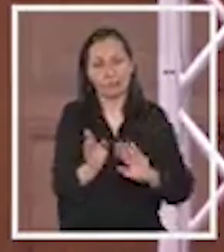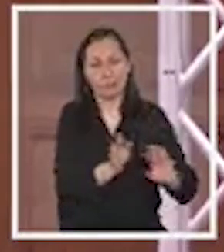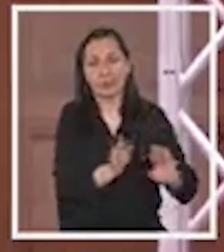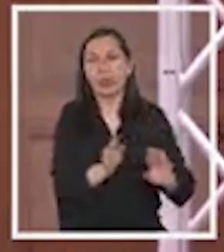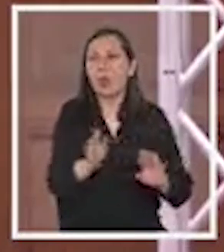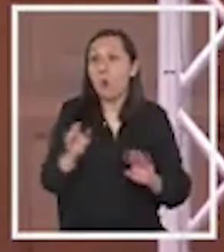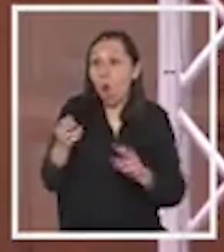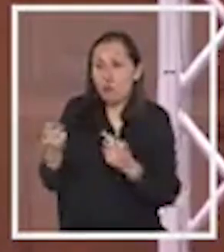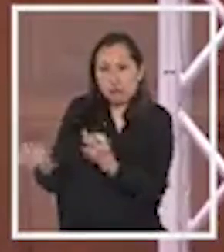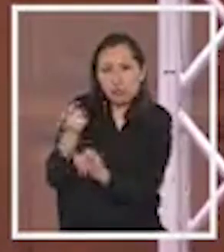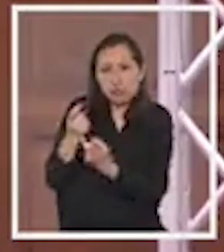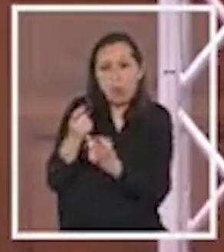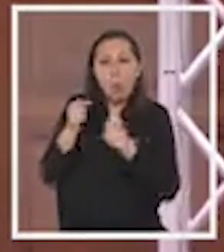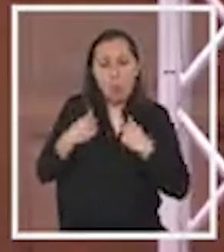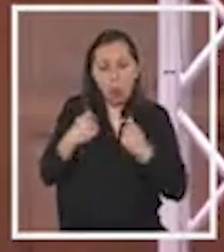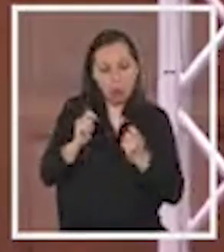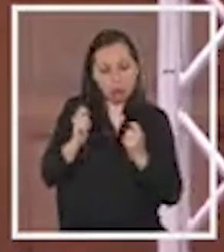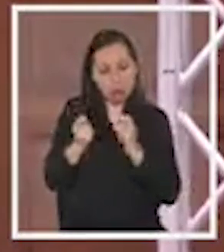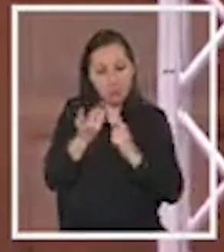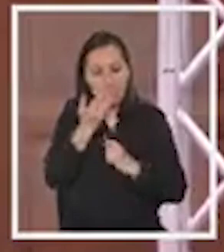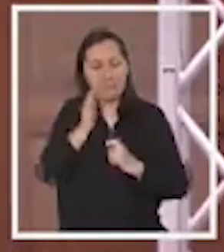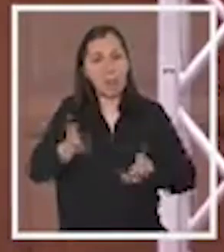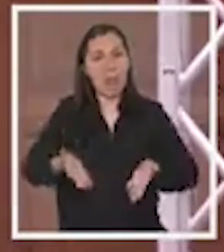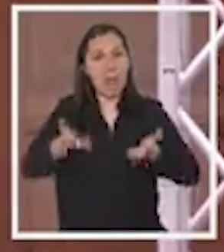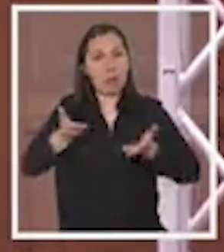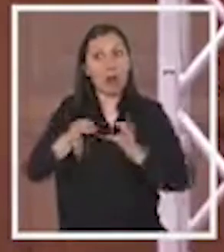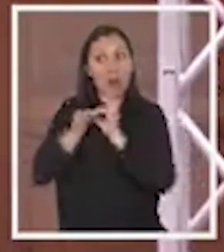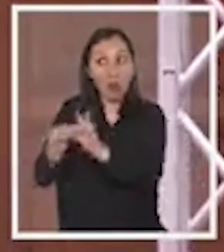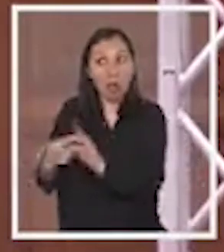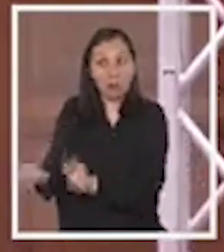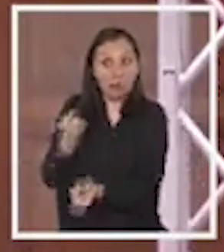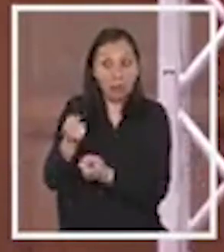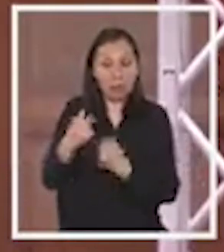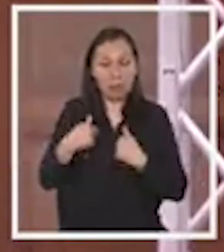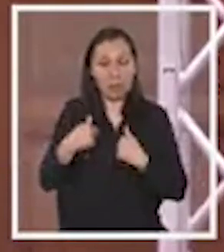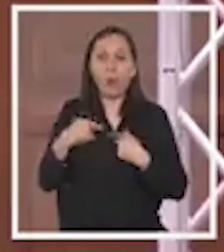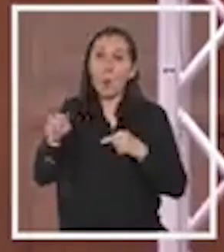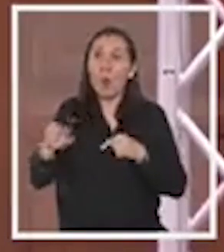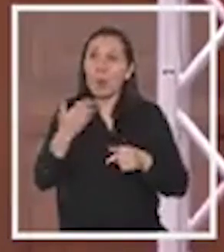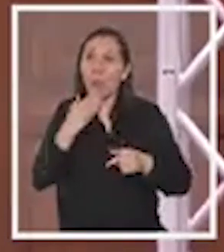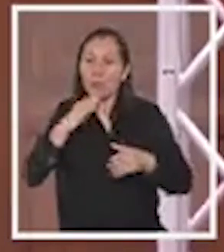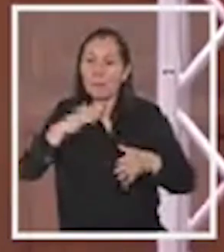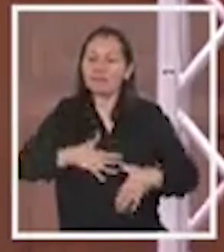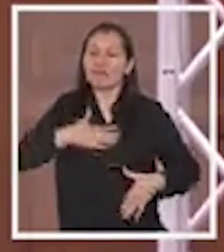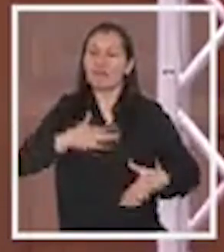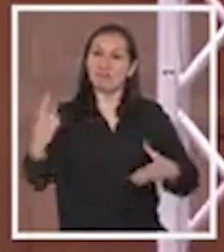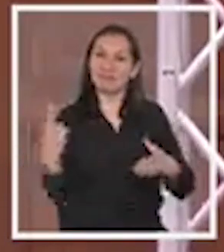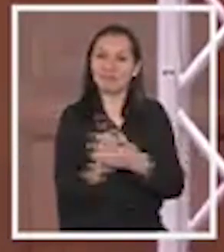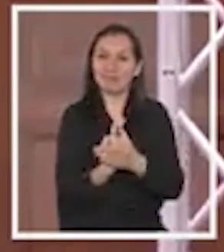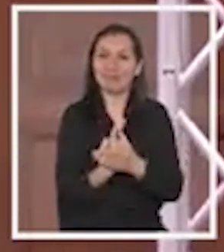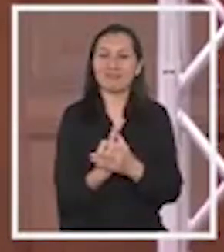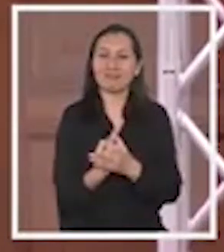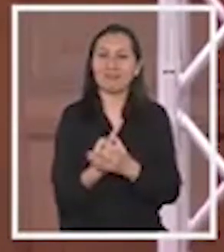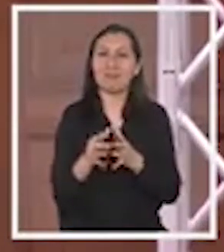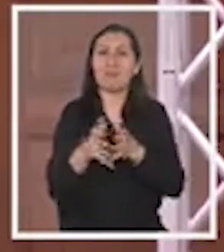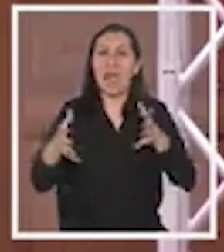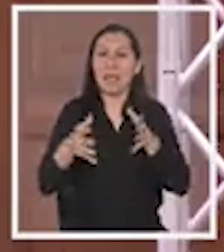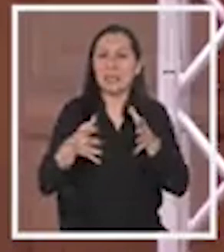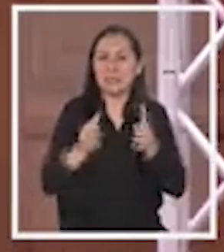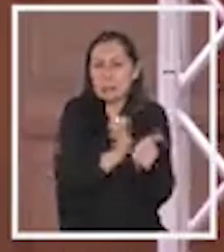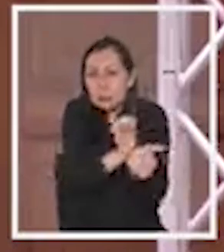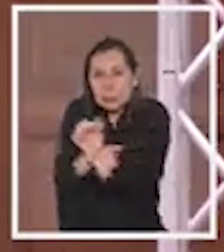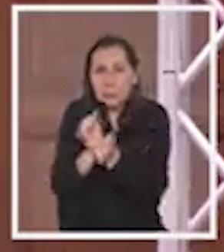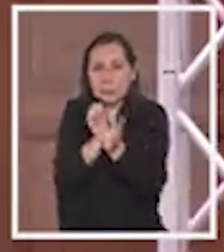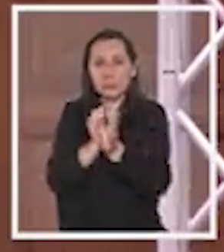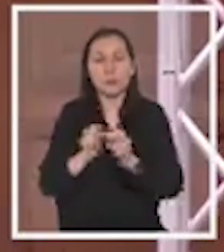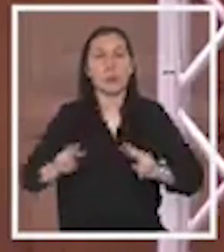de mejorar. Y si mejoramos, gracias a esa crítica, ustedes se van a sentir parte también. Y vamos a tener una mayor cohesión y vamos a poder